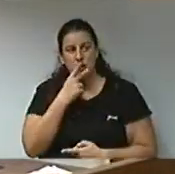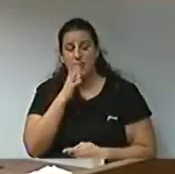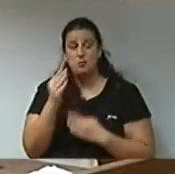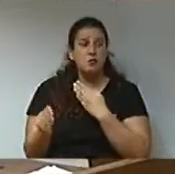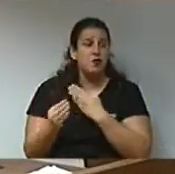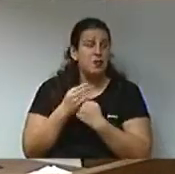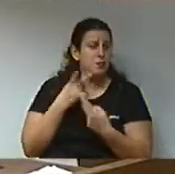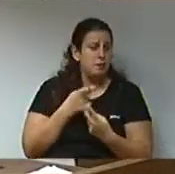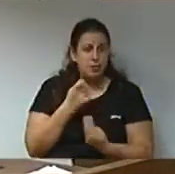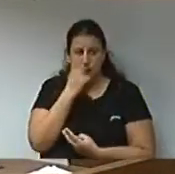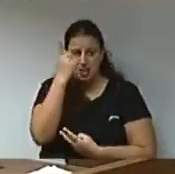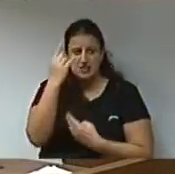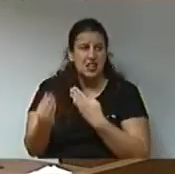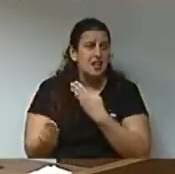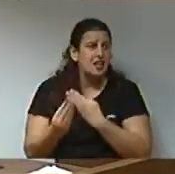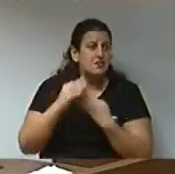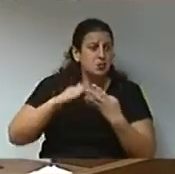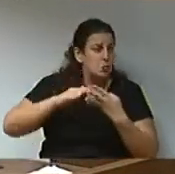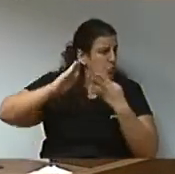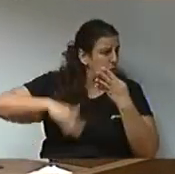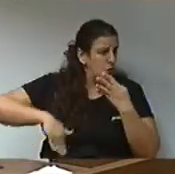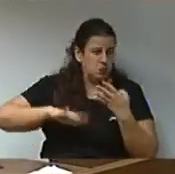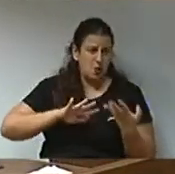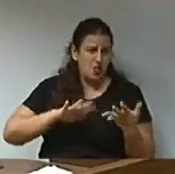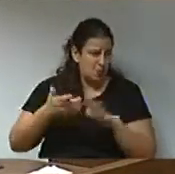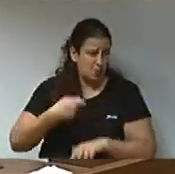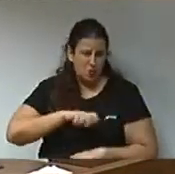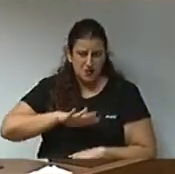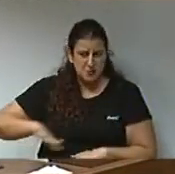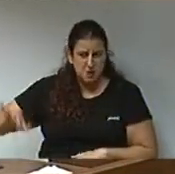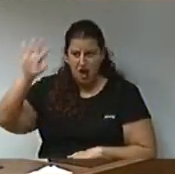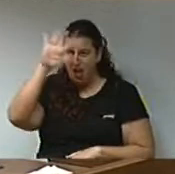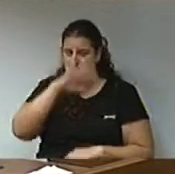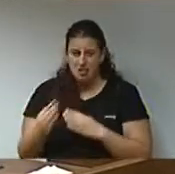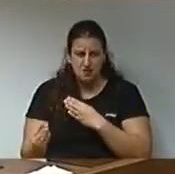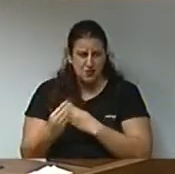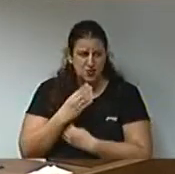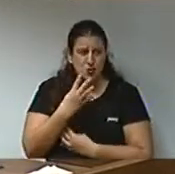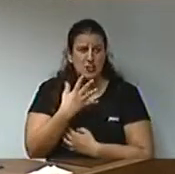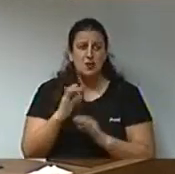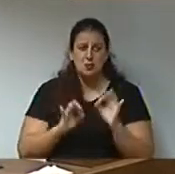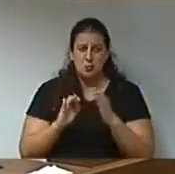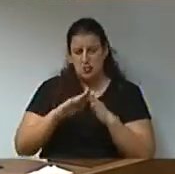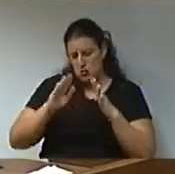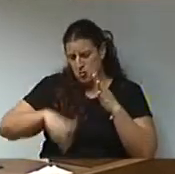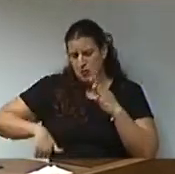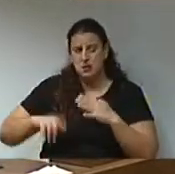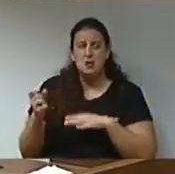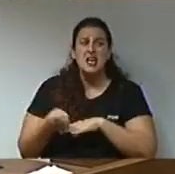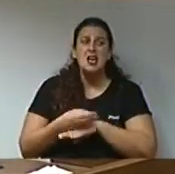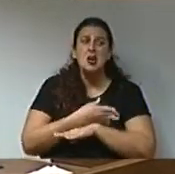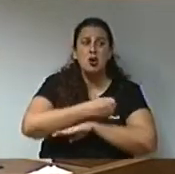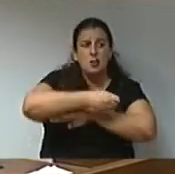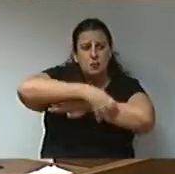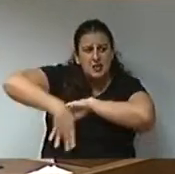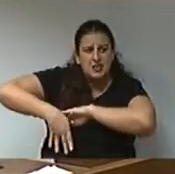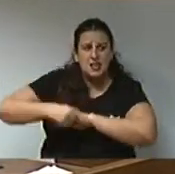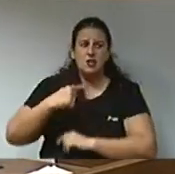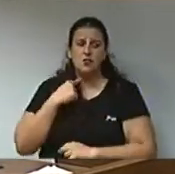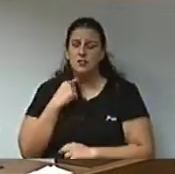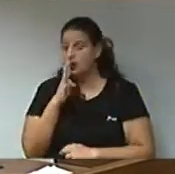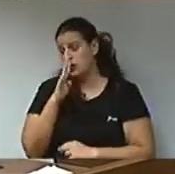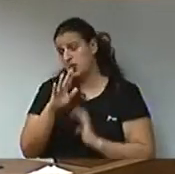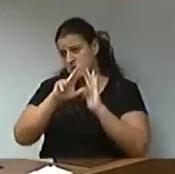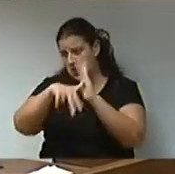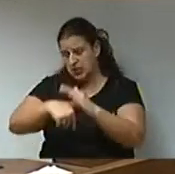financiados. Inversiones, a la cola de la ejecución en España de inversiones del Estado, el 42%. Perdemos el tren del corredor mediterráneo, 4 años de